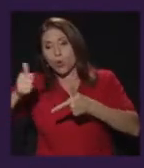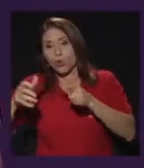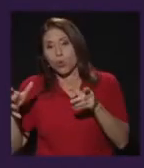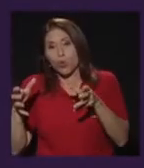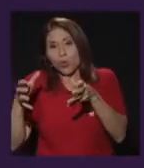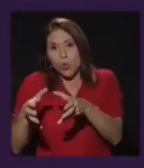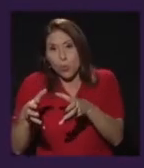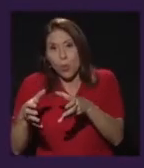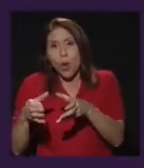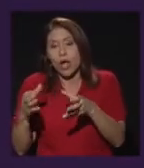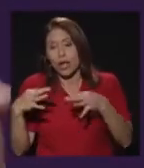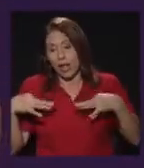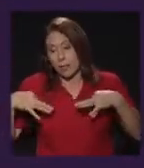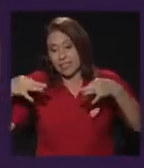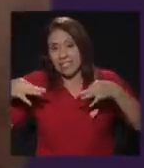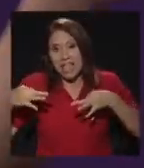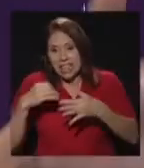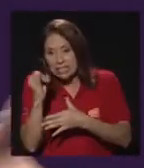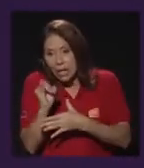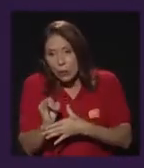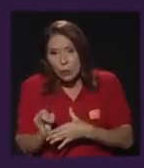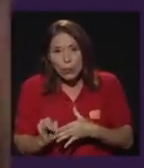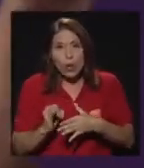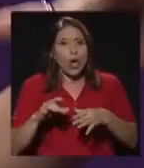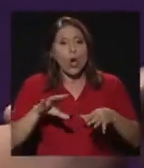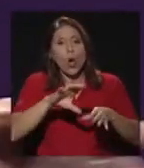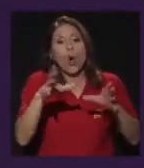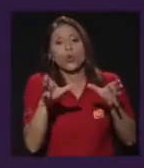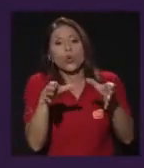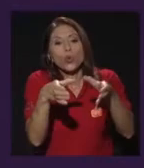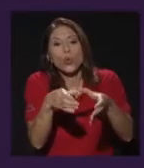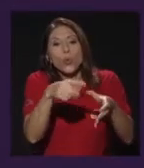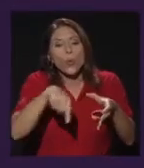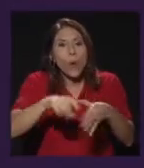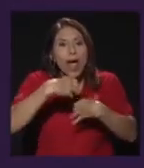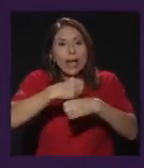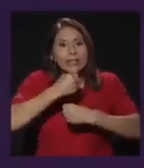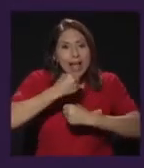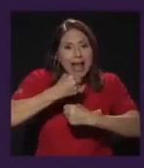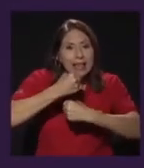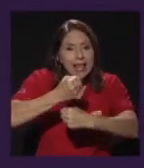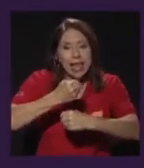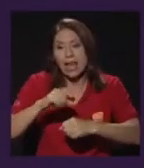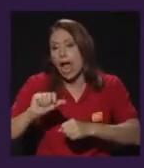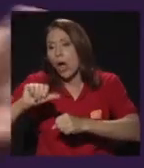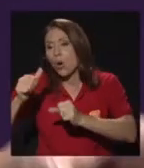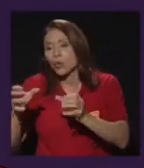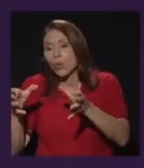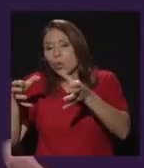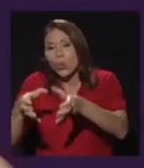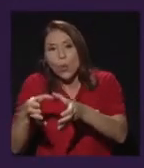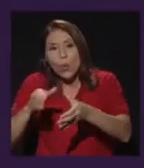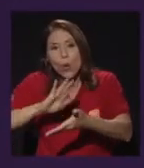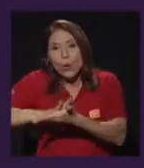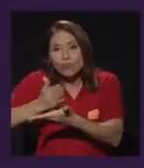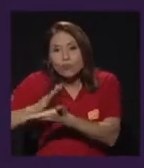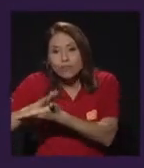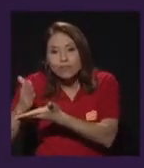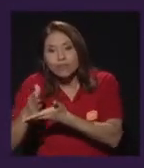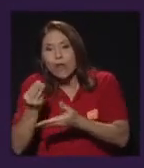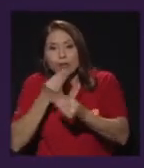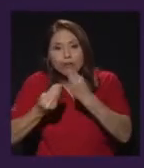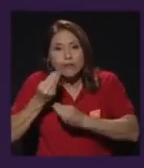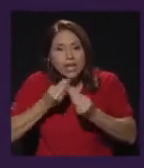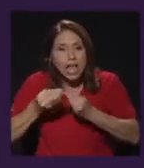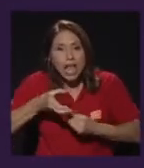pintamos la camiseta, que otros hacemos la cartelera que vamos a llevar, que la otra se encargó del refrigerio, que la otra se